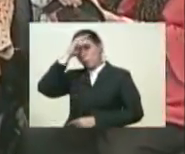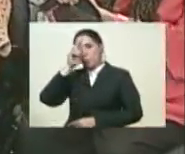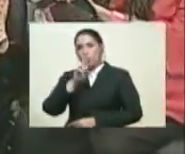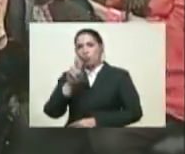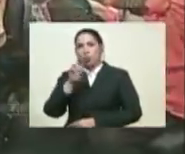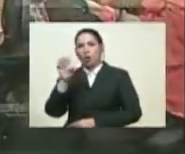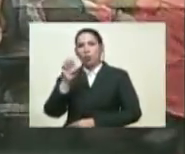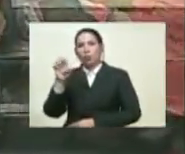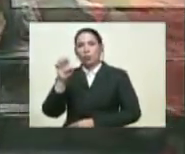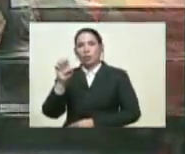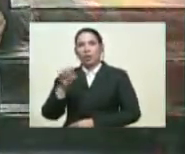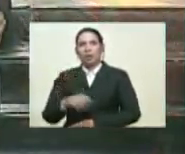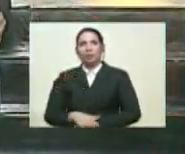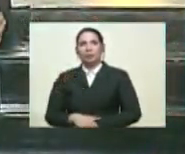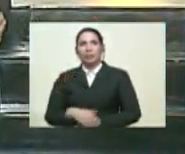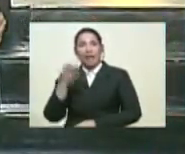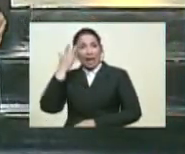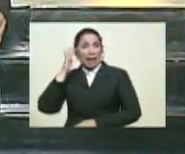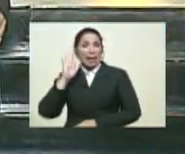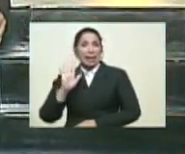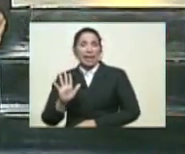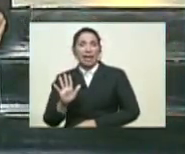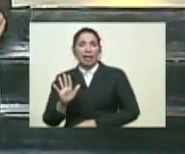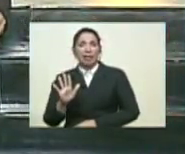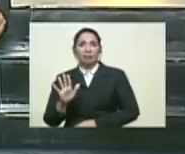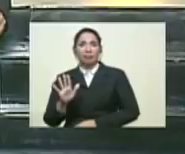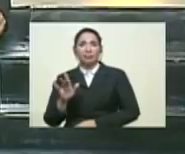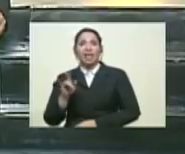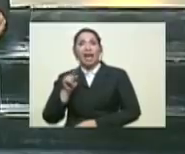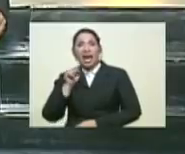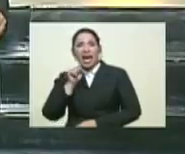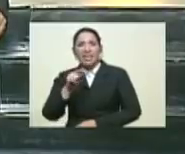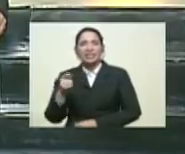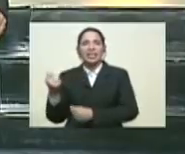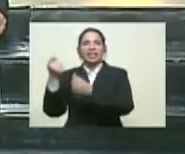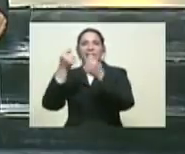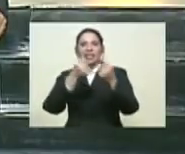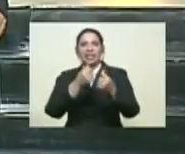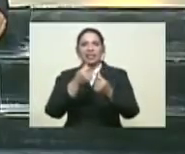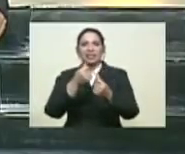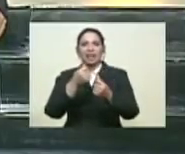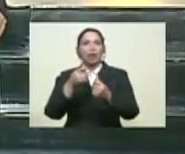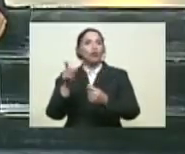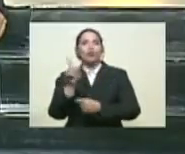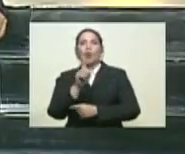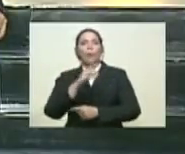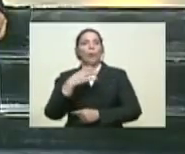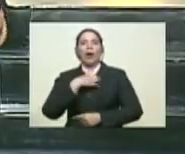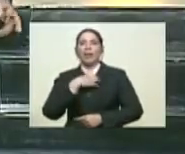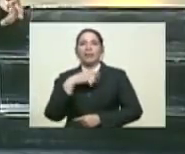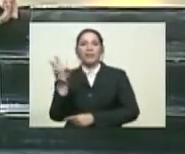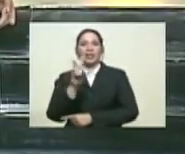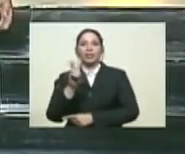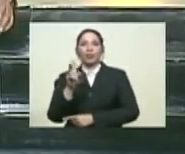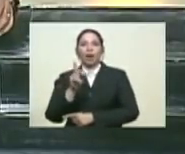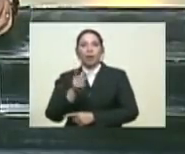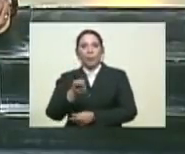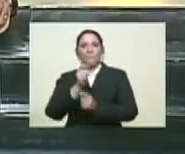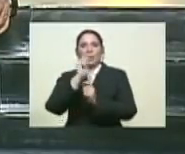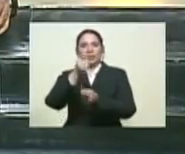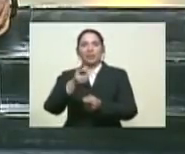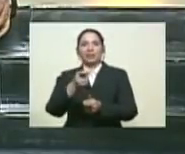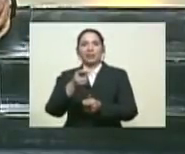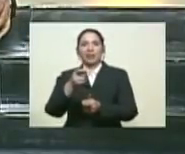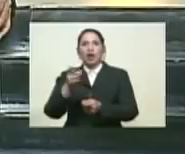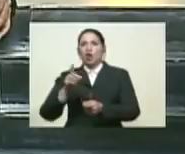creen que esa riqueza no le debe pertenecer a los venezolanos, sino que les pertenece a ellos. Le digo yo a